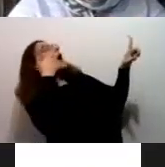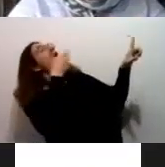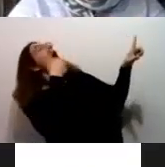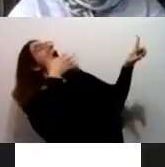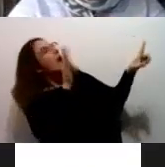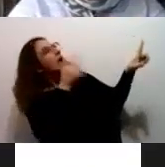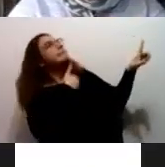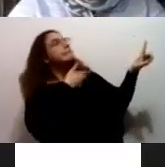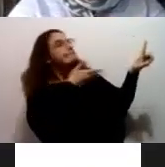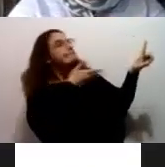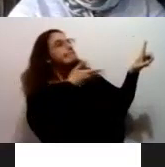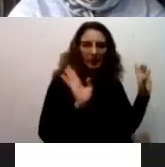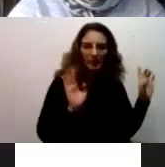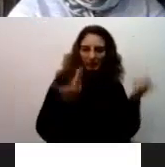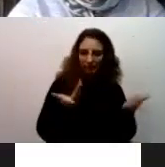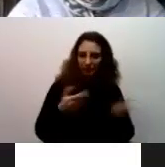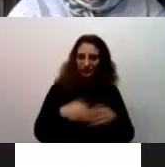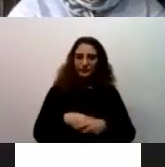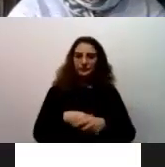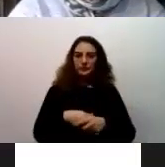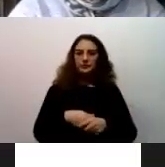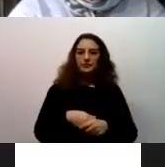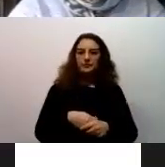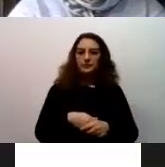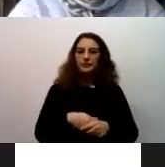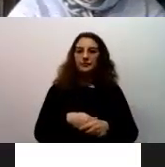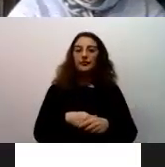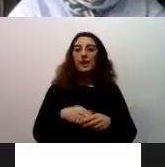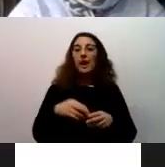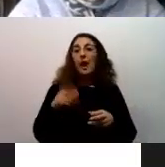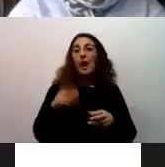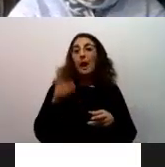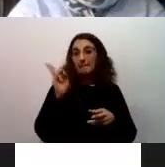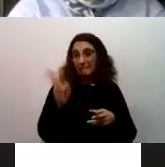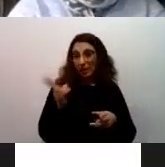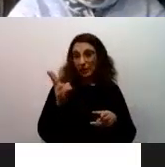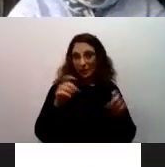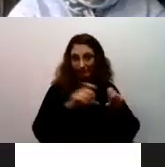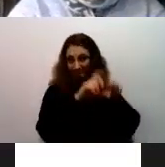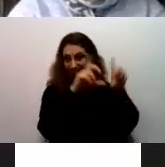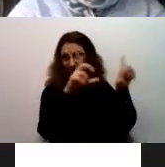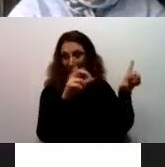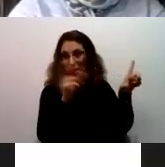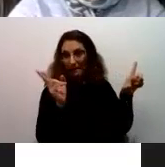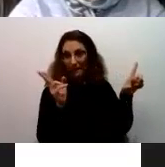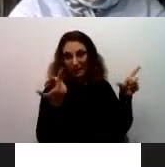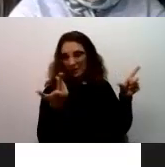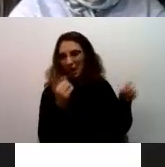encargadas de reconocer un lugar determinado. Prohibitivas son aquellas señales que impiden determinar